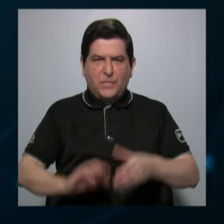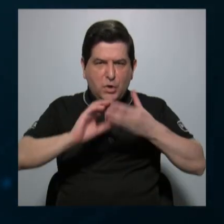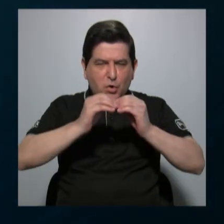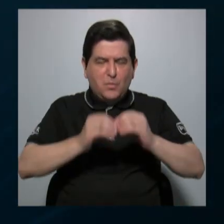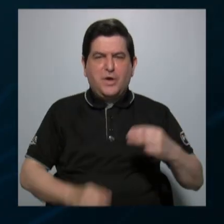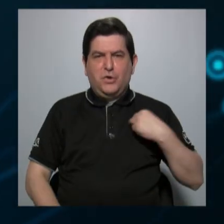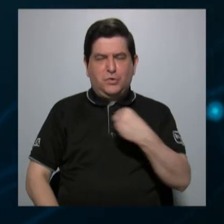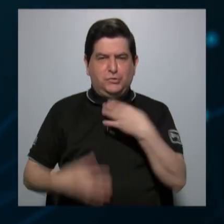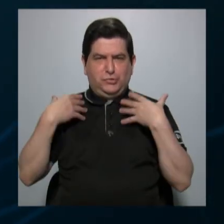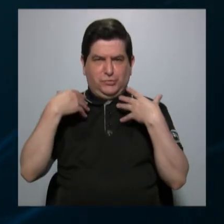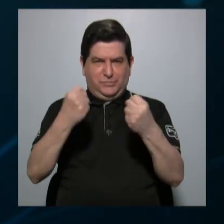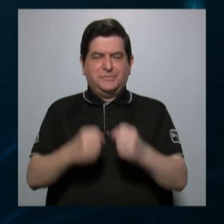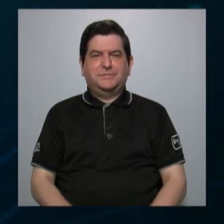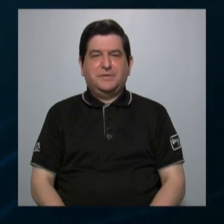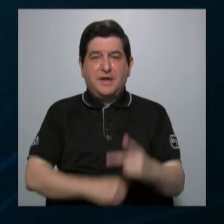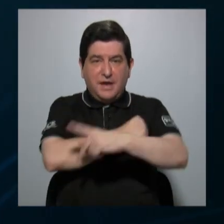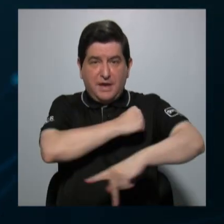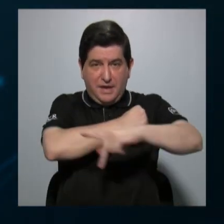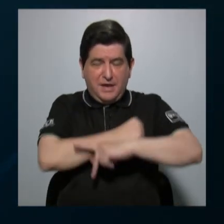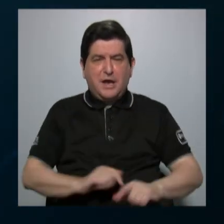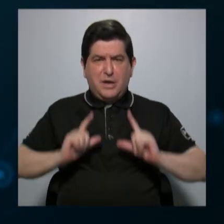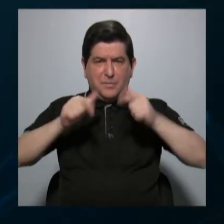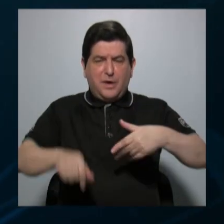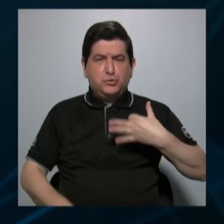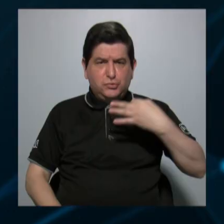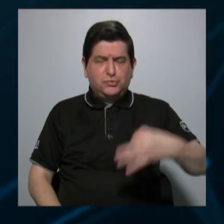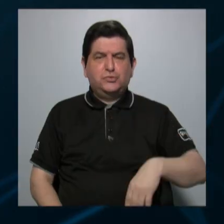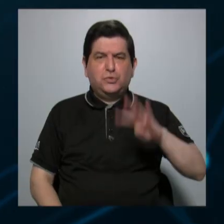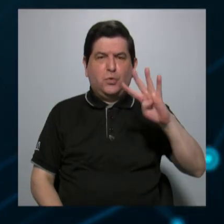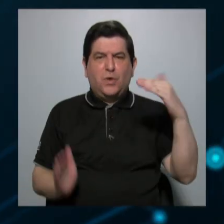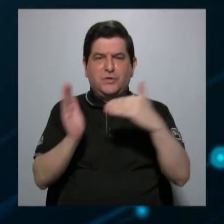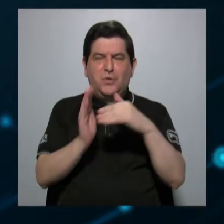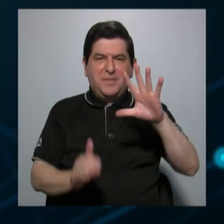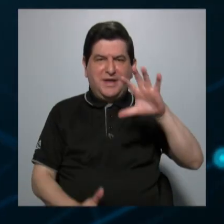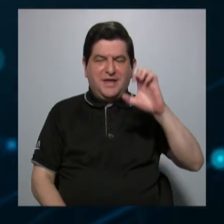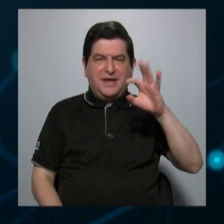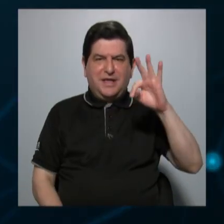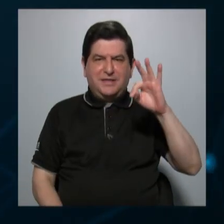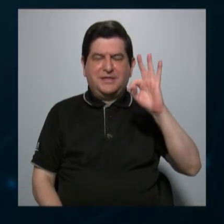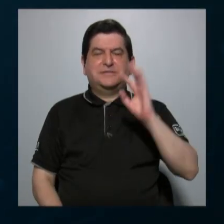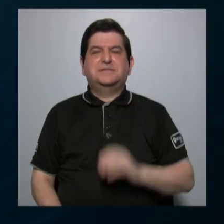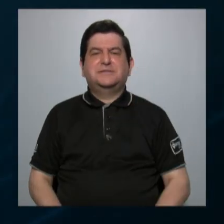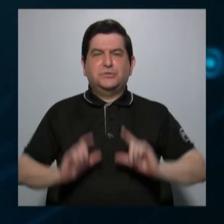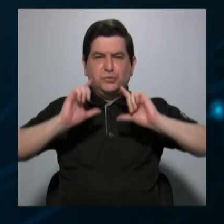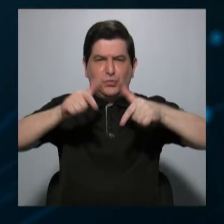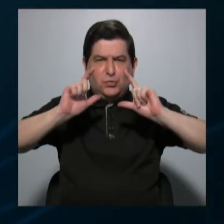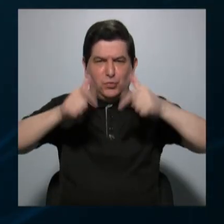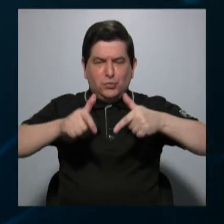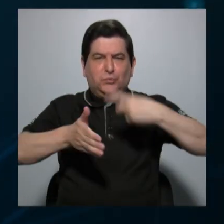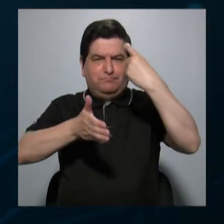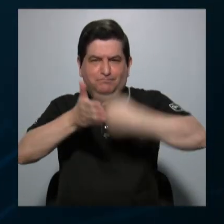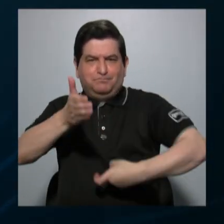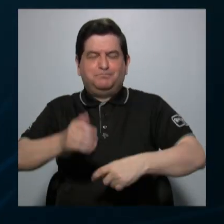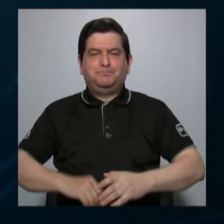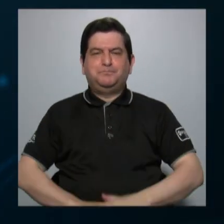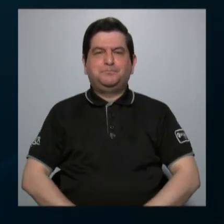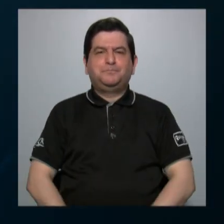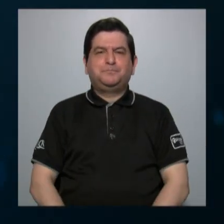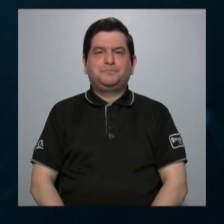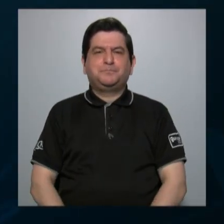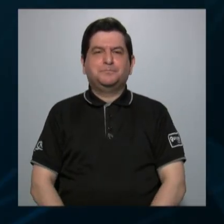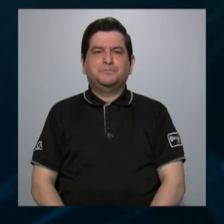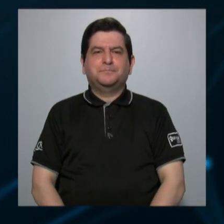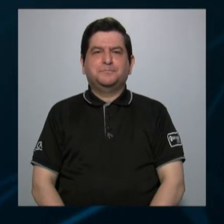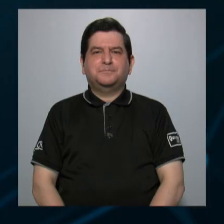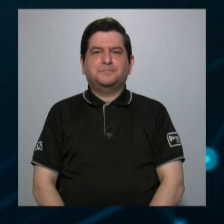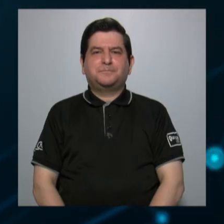Según datos del Ministerio de Salud, en el país se desechan por día más de 4.500 toneladas de residuos sólidos.